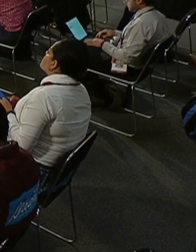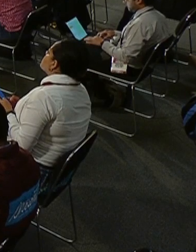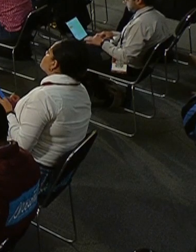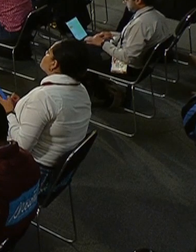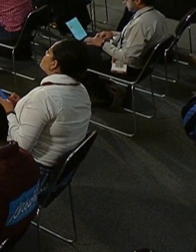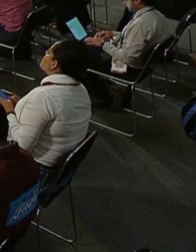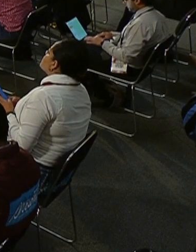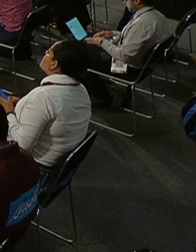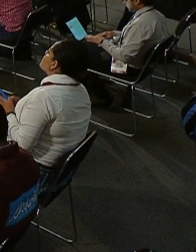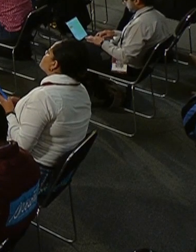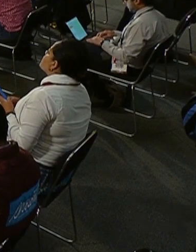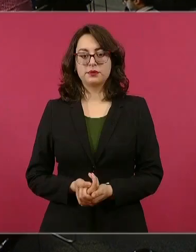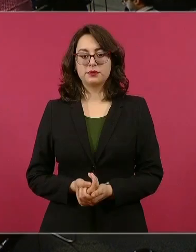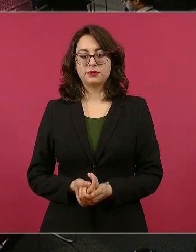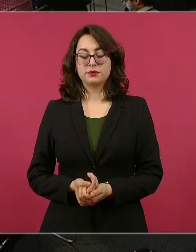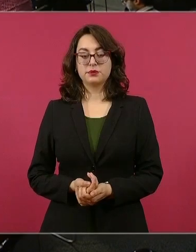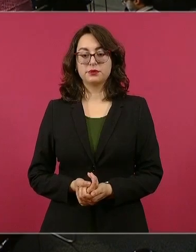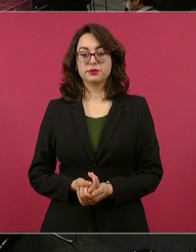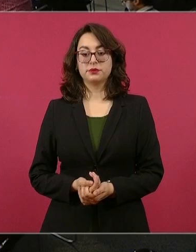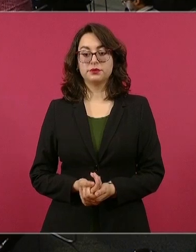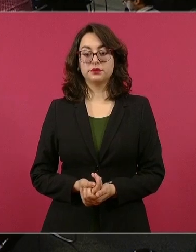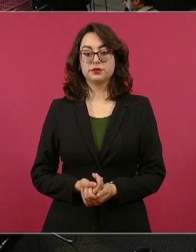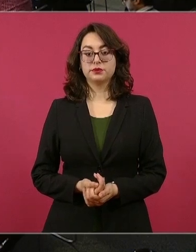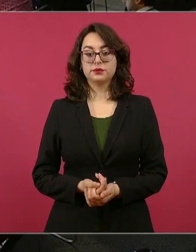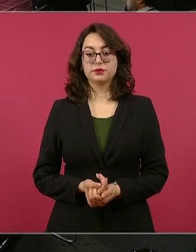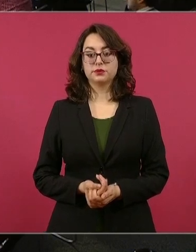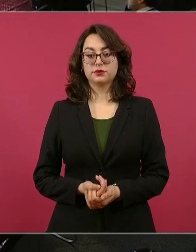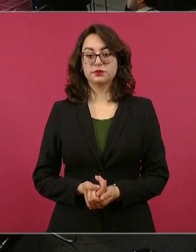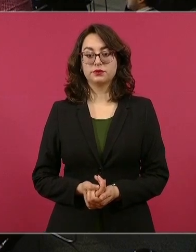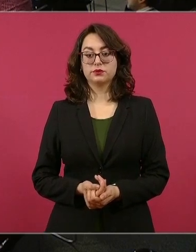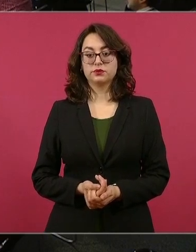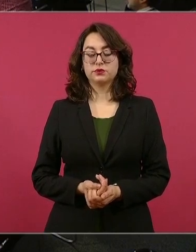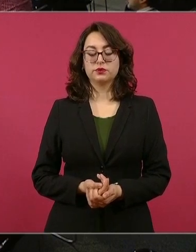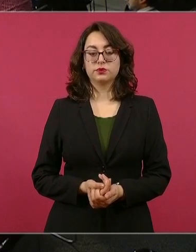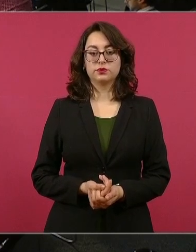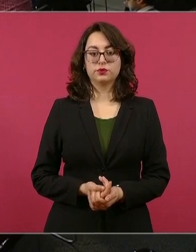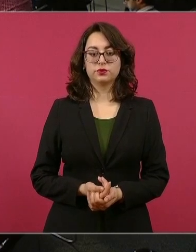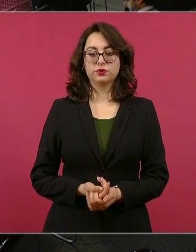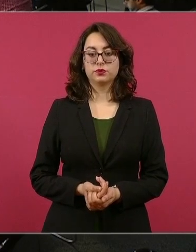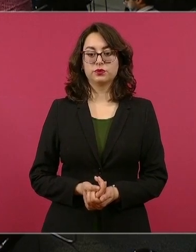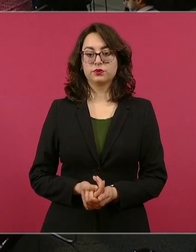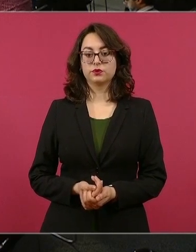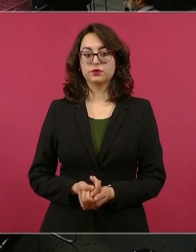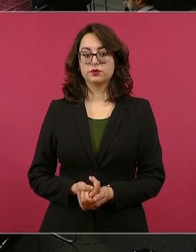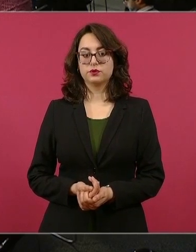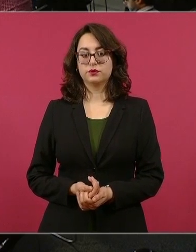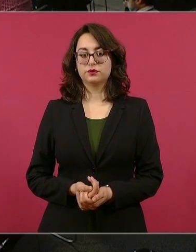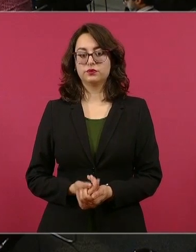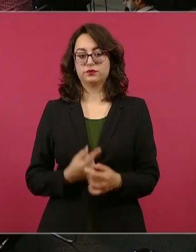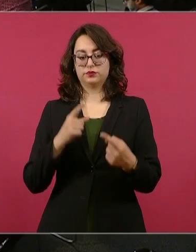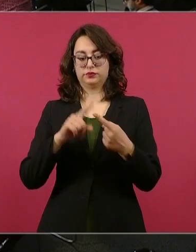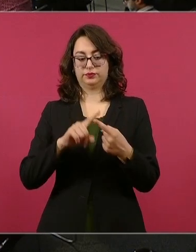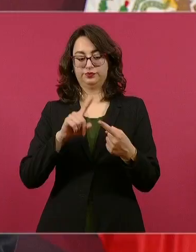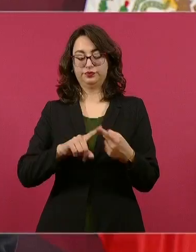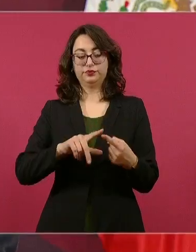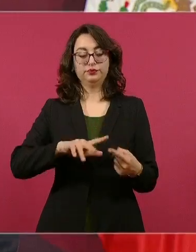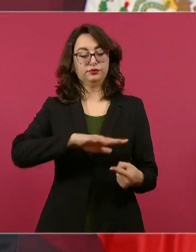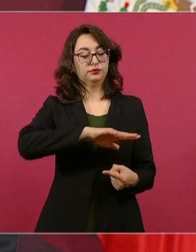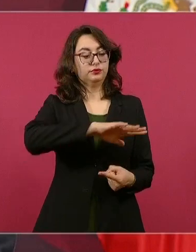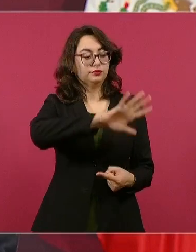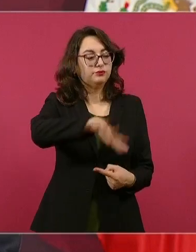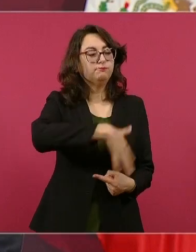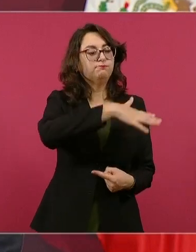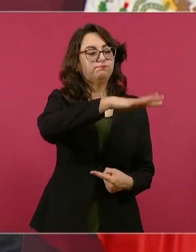es un asunto material, pero se tiene que decir, porque hay también mucha